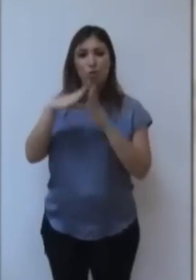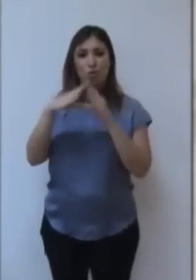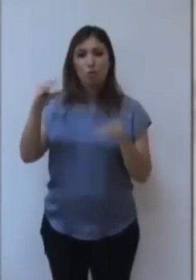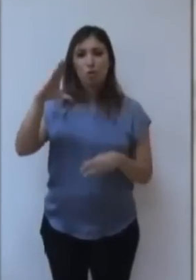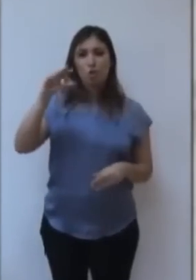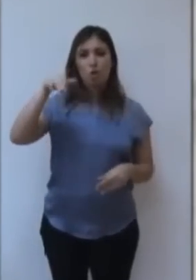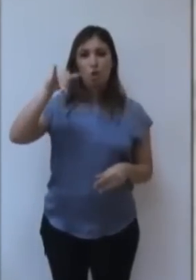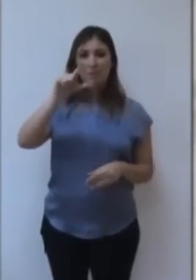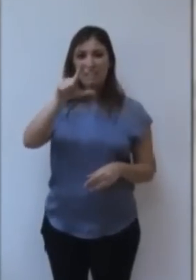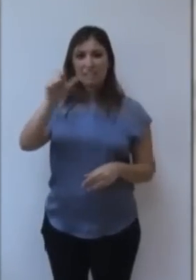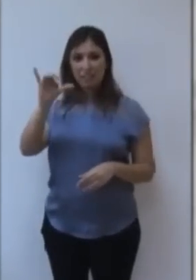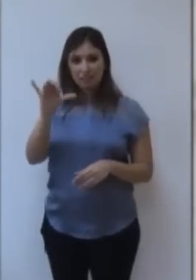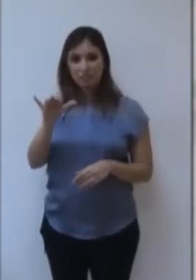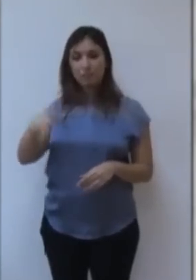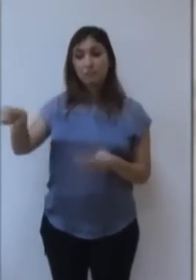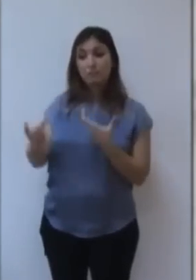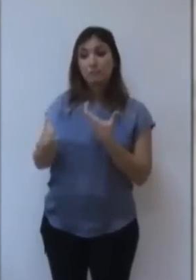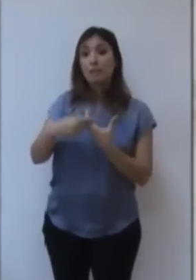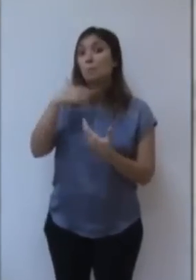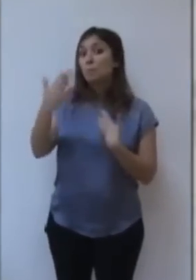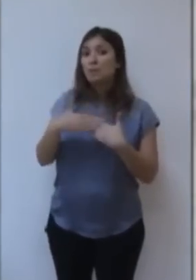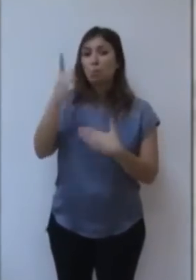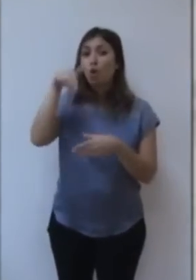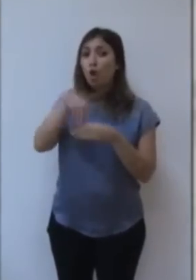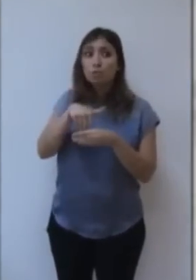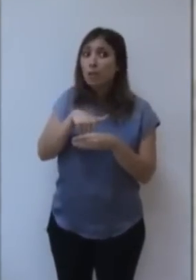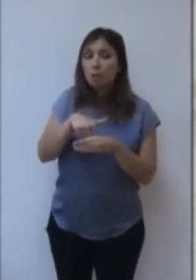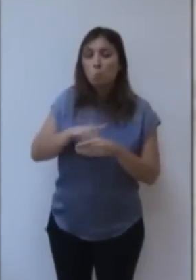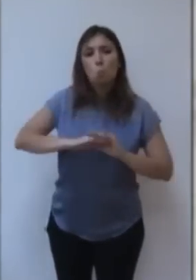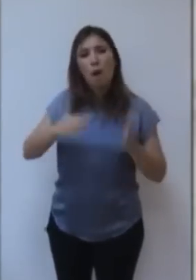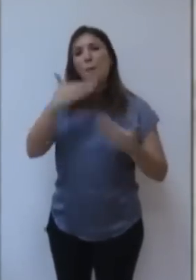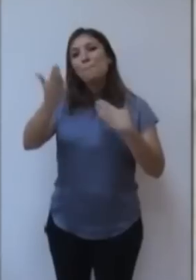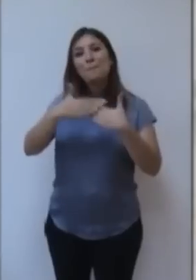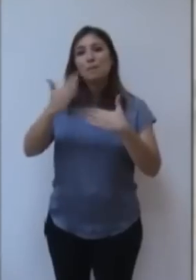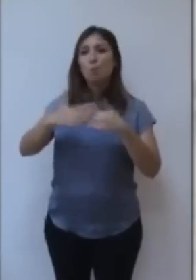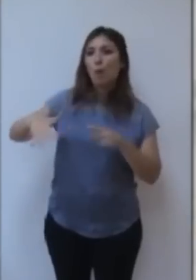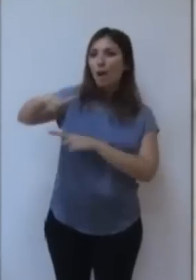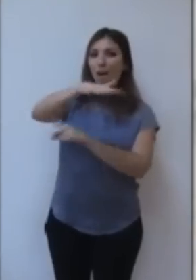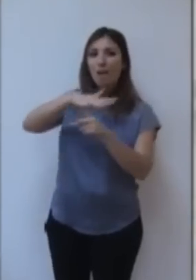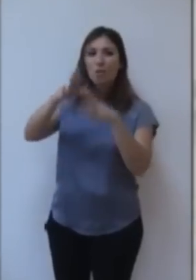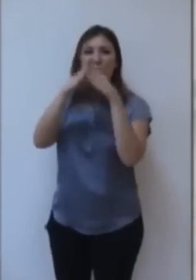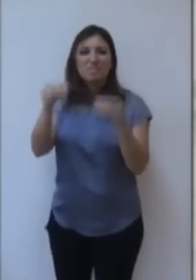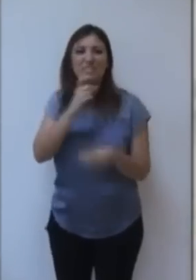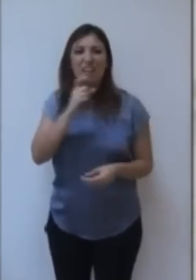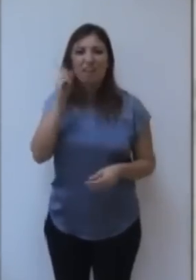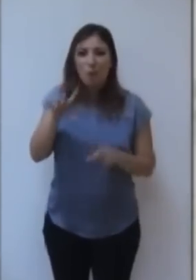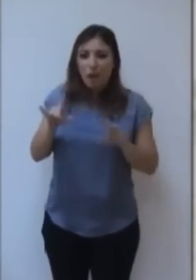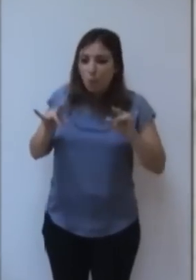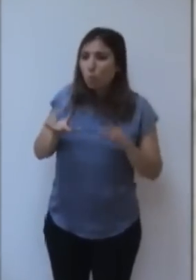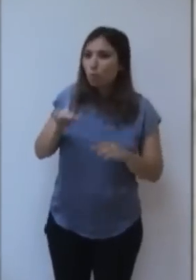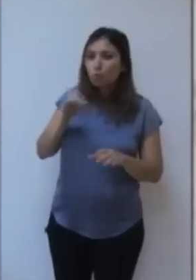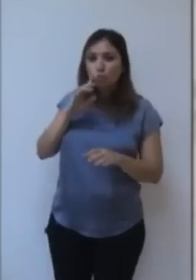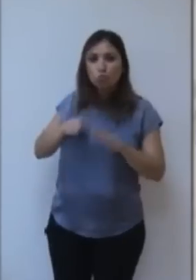en la que los chicos accedan, por lo menos, ya que no van a acceder a los contenidos, pero sí al mundo universitario, ¿no? O sea, que... Y campus, al